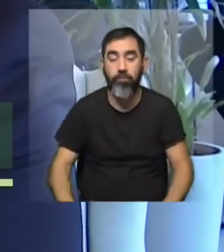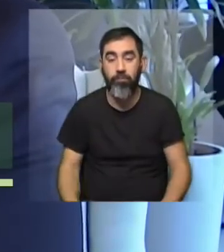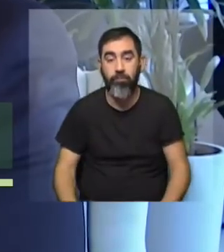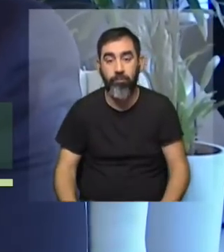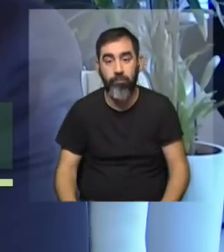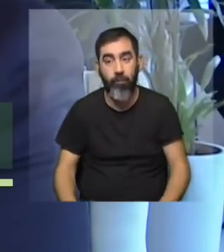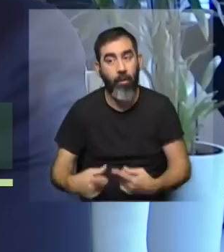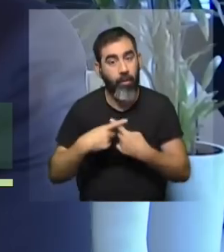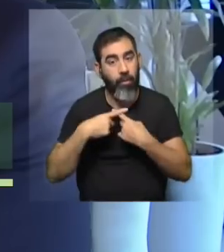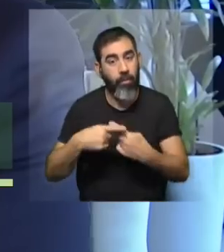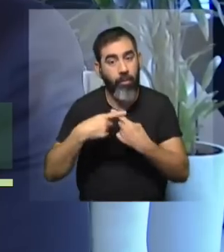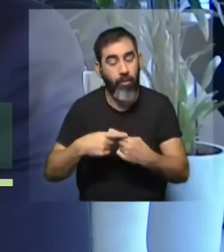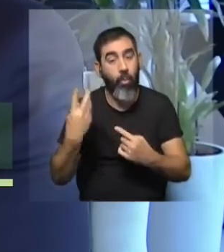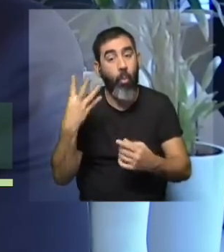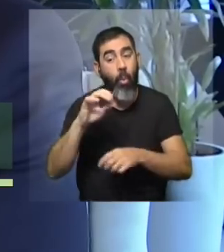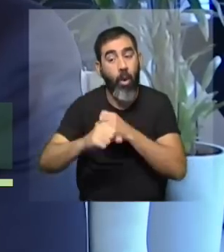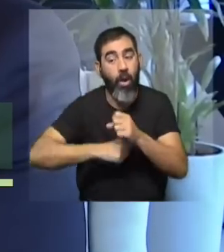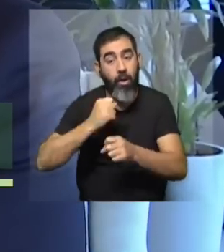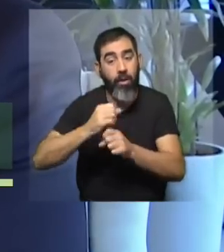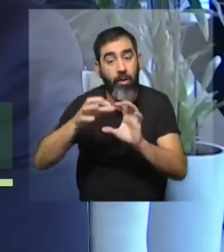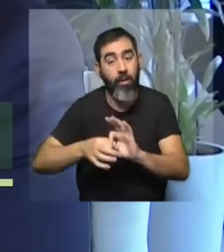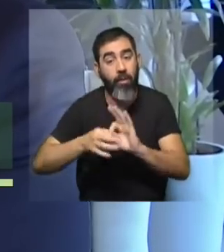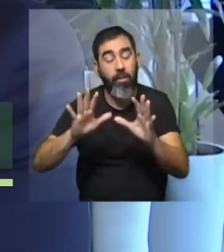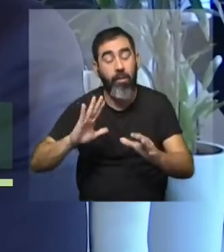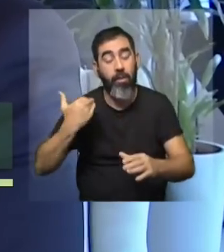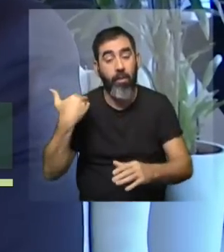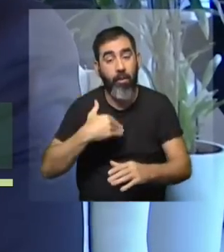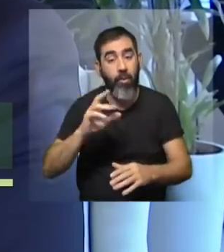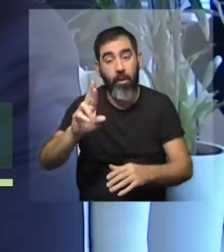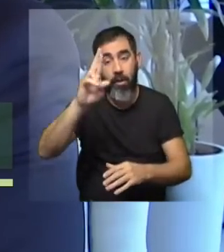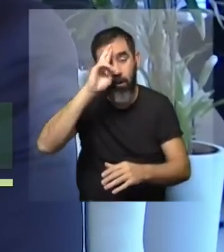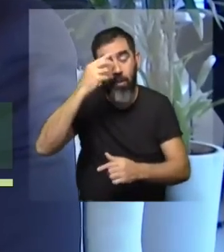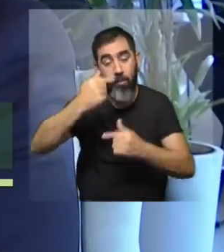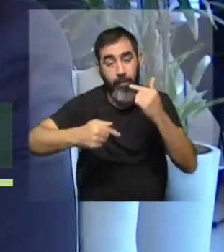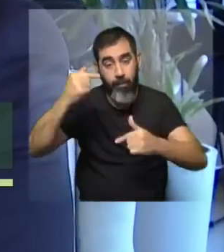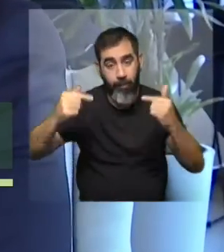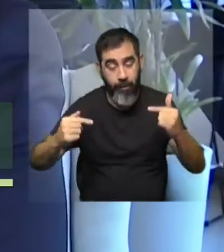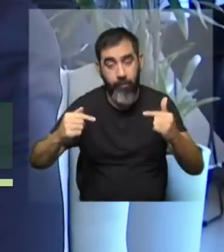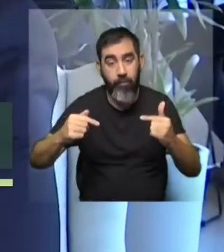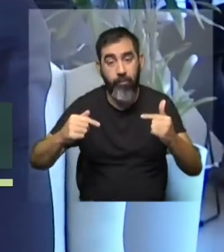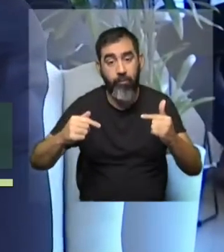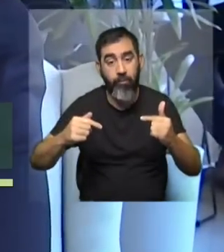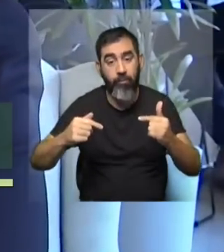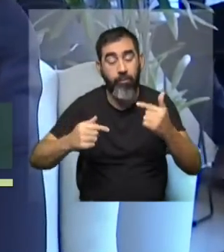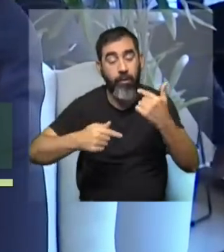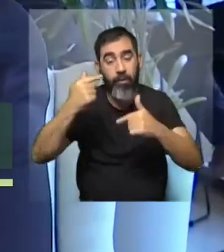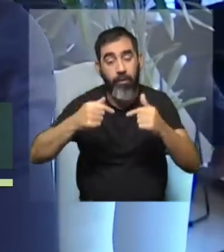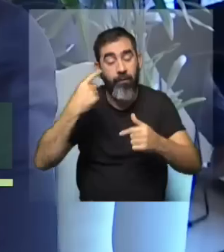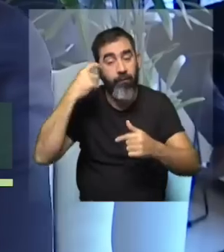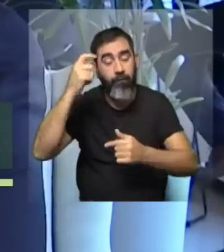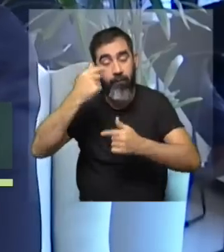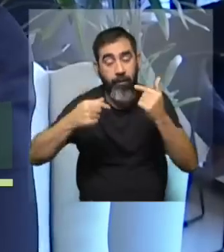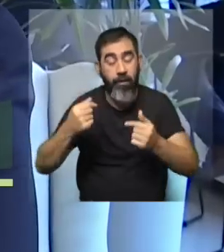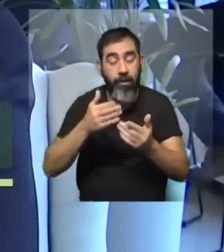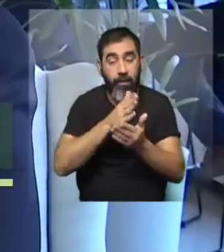un gran debate para a los cuarenta años de la Democracia Argentina del respeto la pluralidad a la multiplicidad de ideas